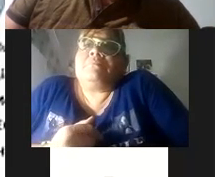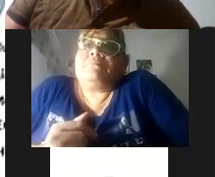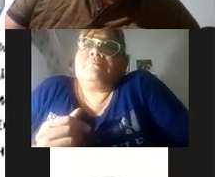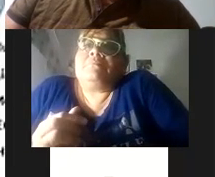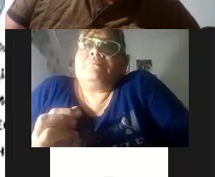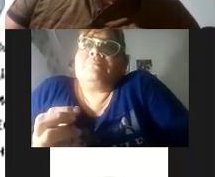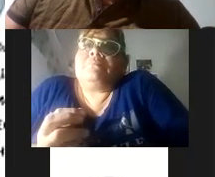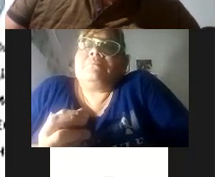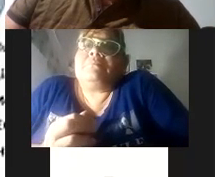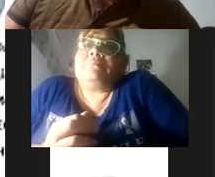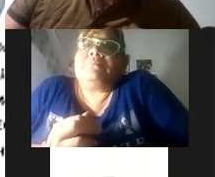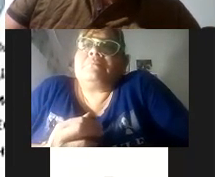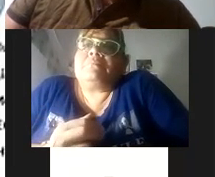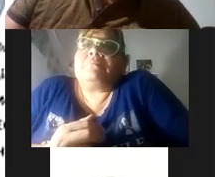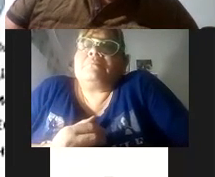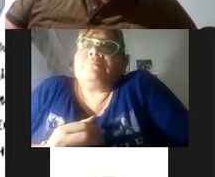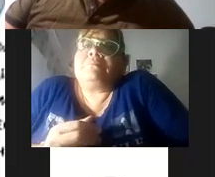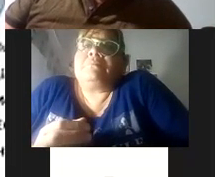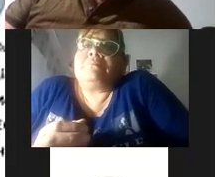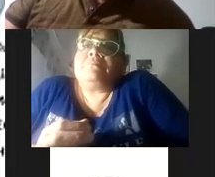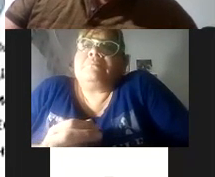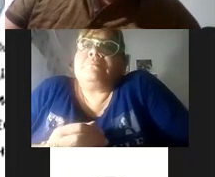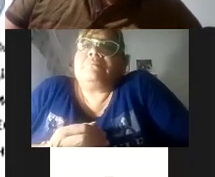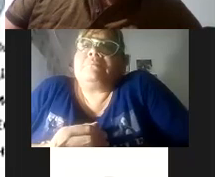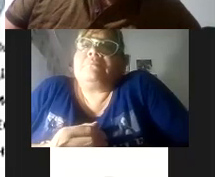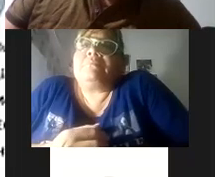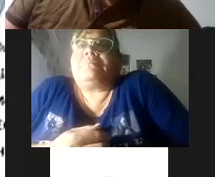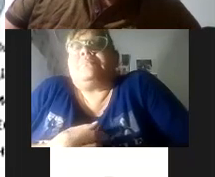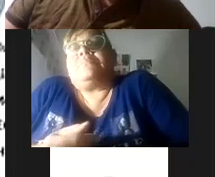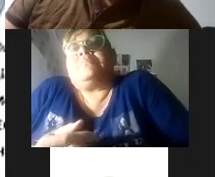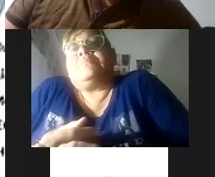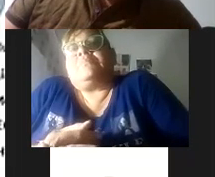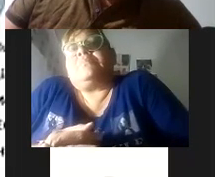donde tiene una serie